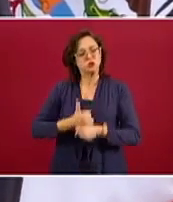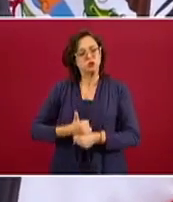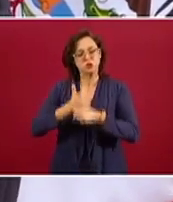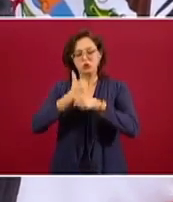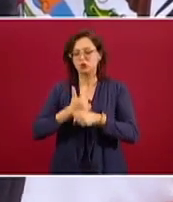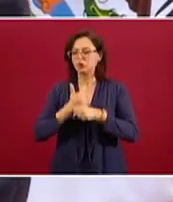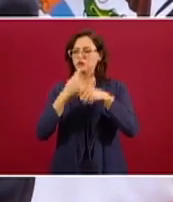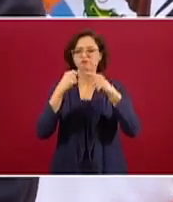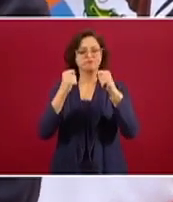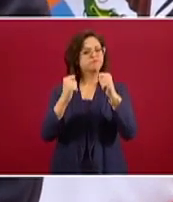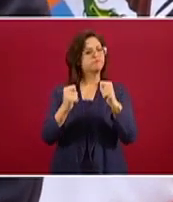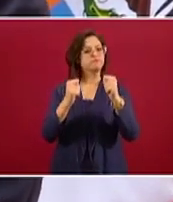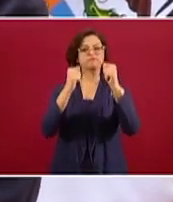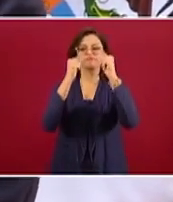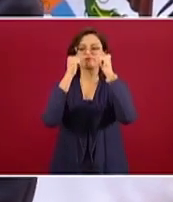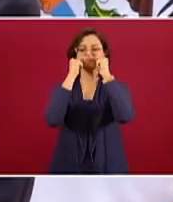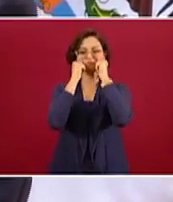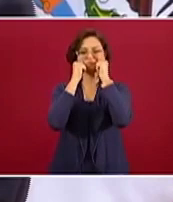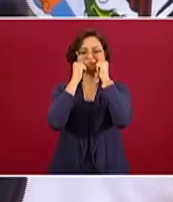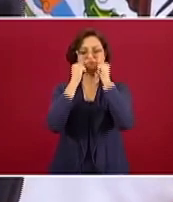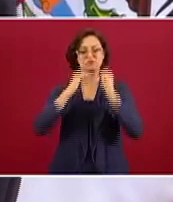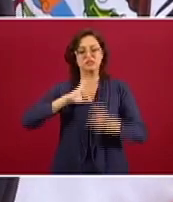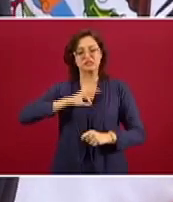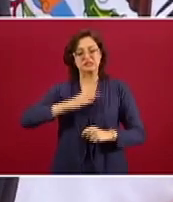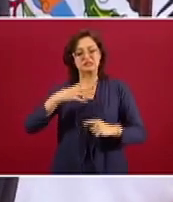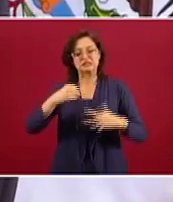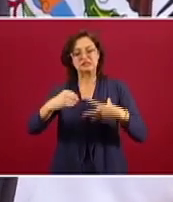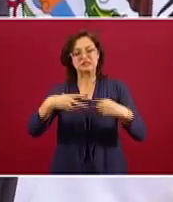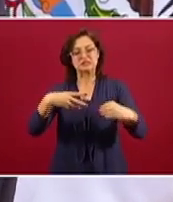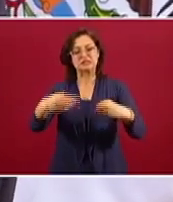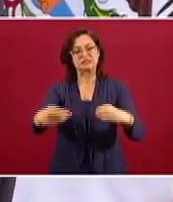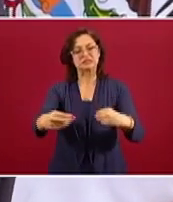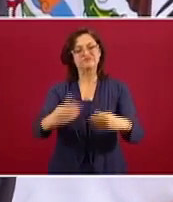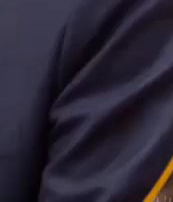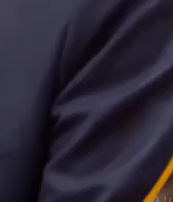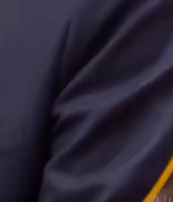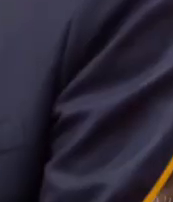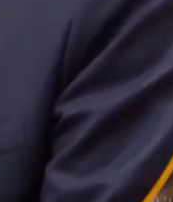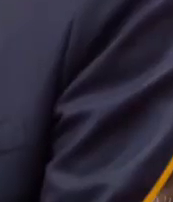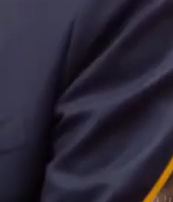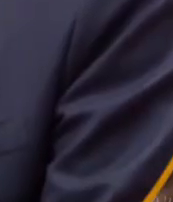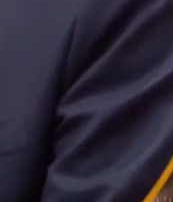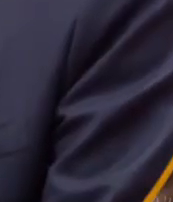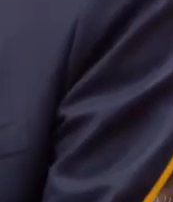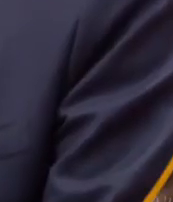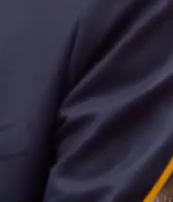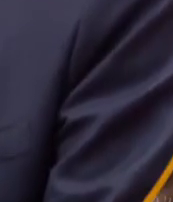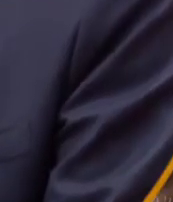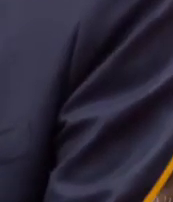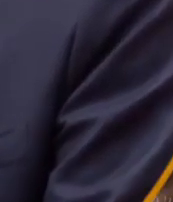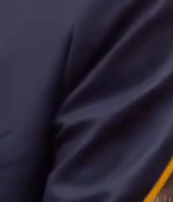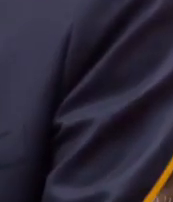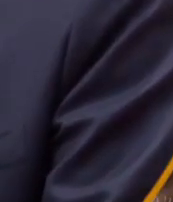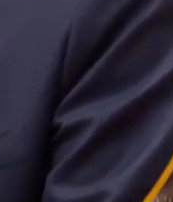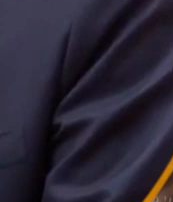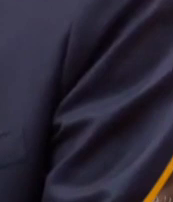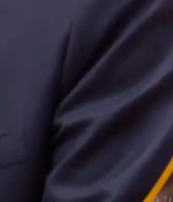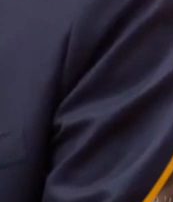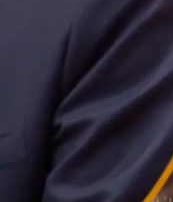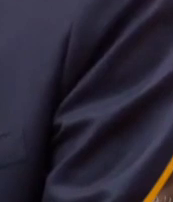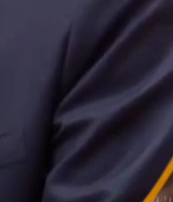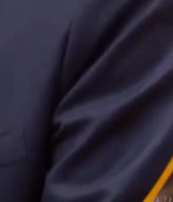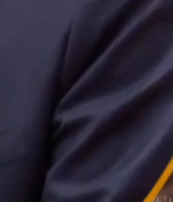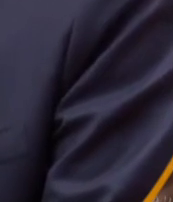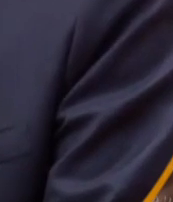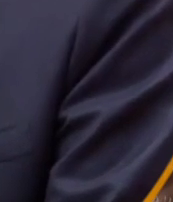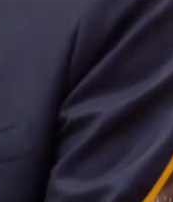2 millones de empleos si en 9 meses 2 millones es la promesa la reducción también en los sueldos de altos funcionarios así como la